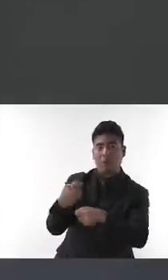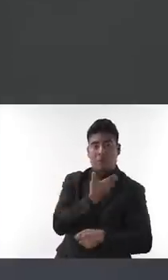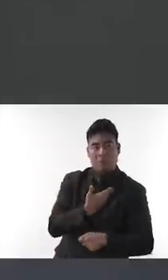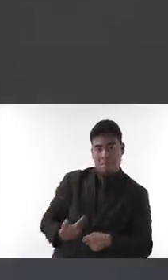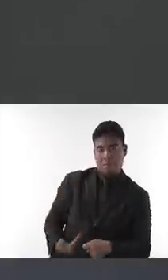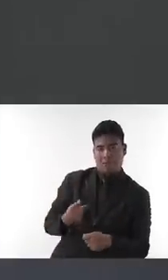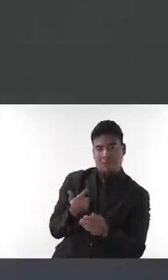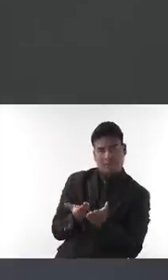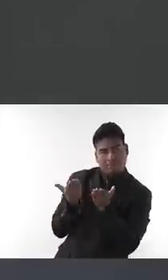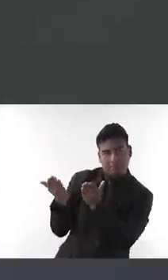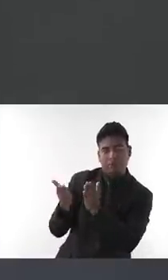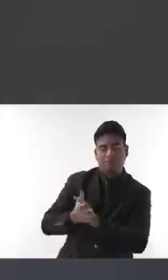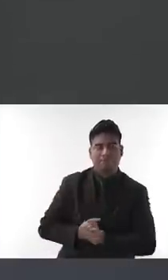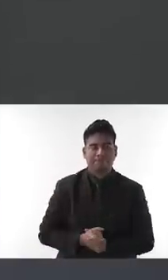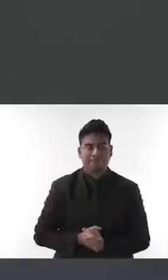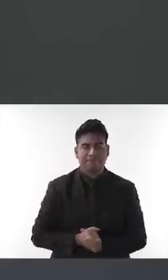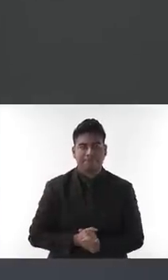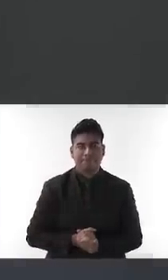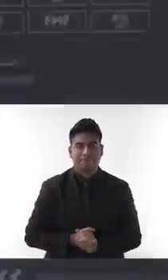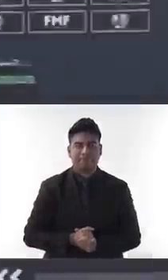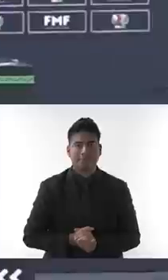Luisa.